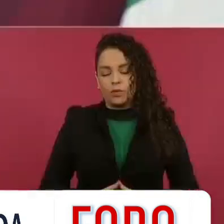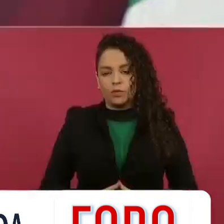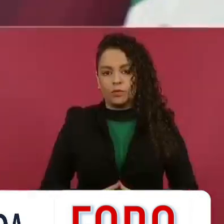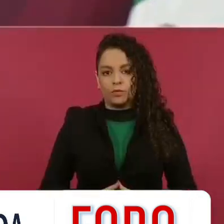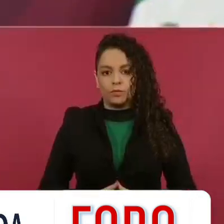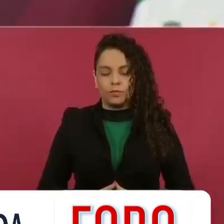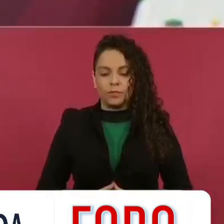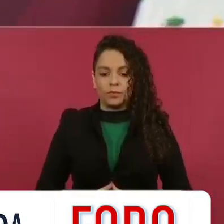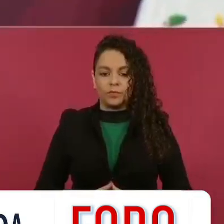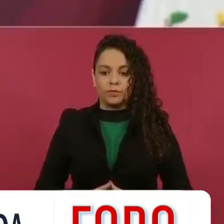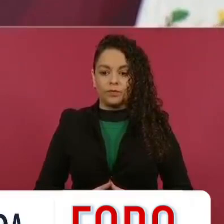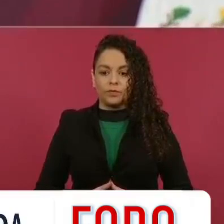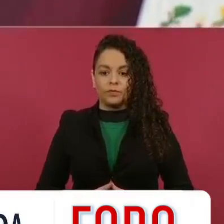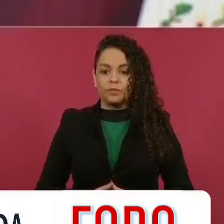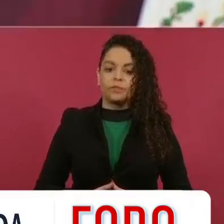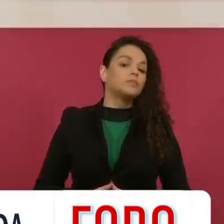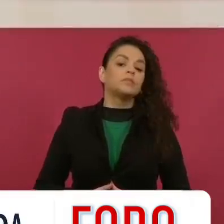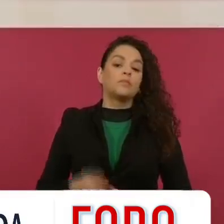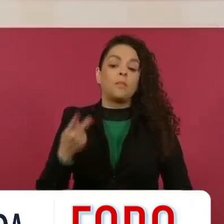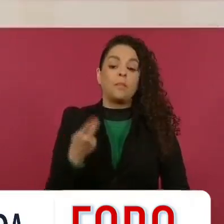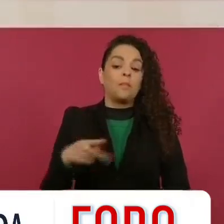cargo. Hay